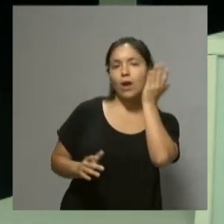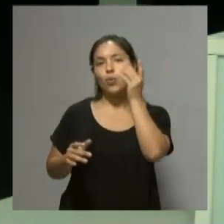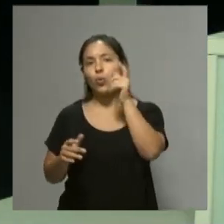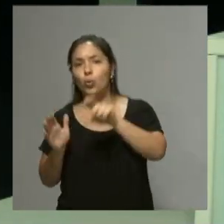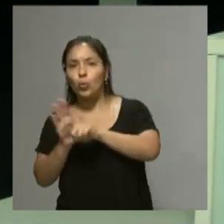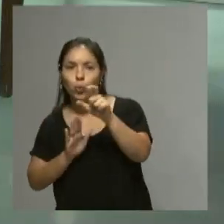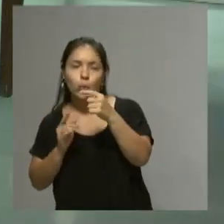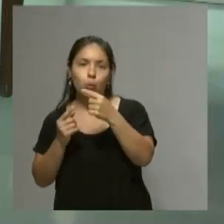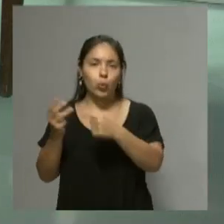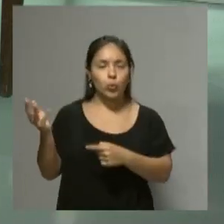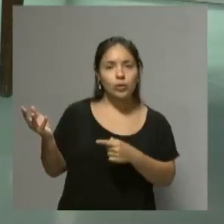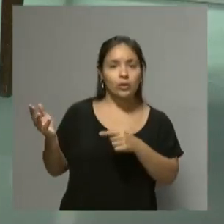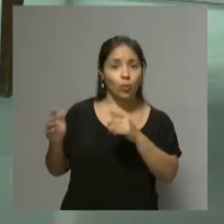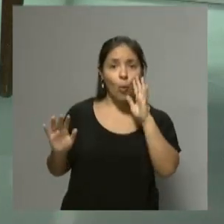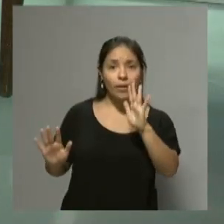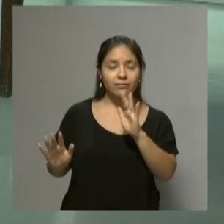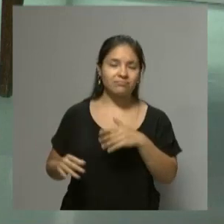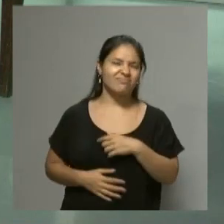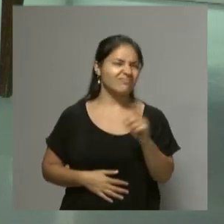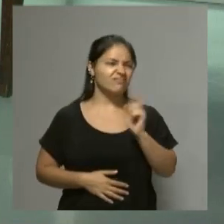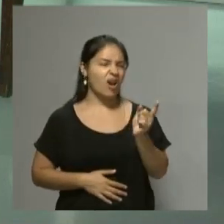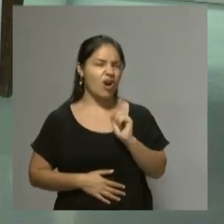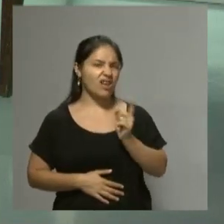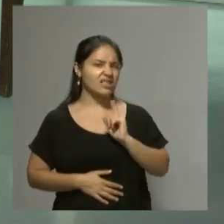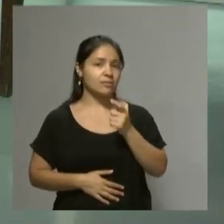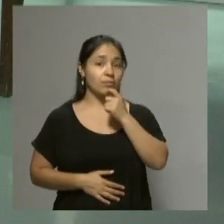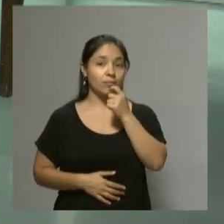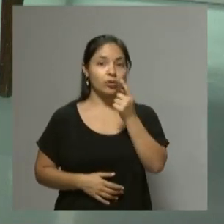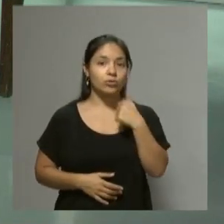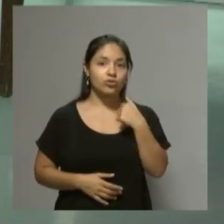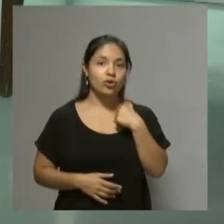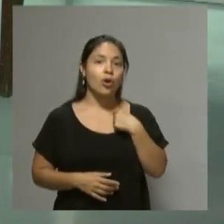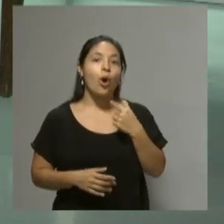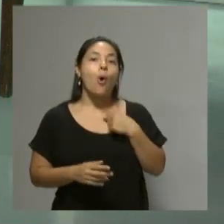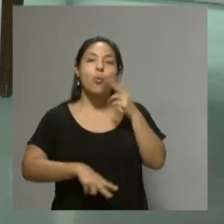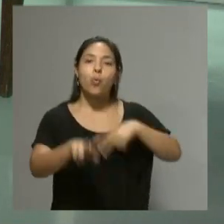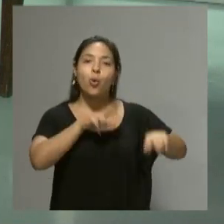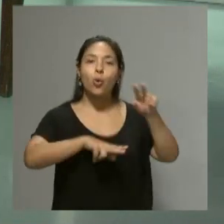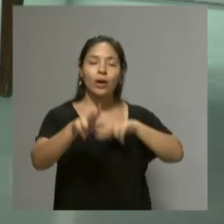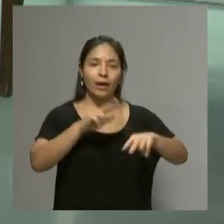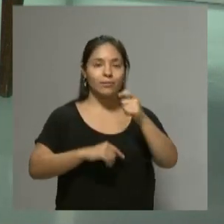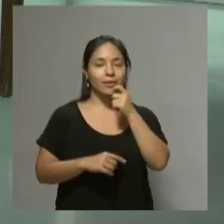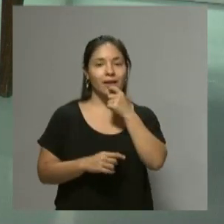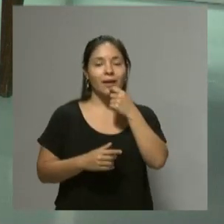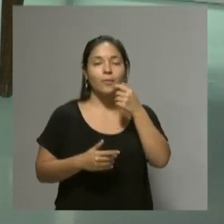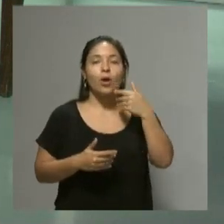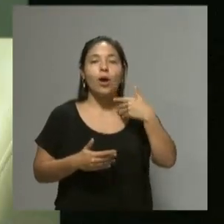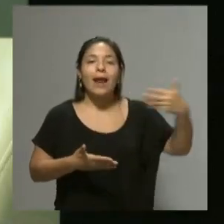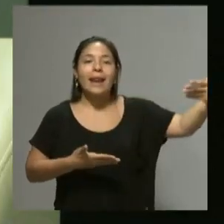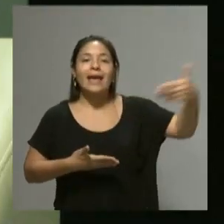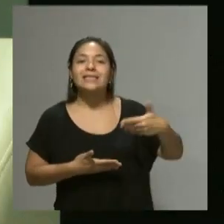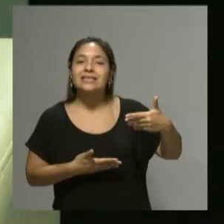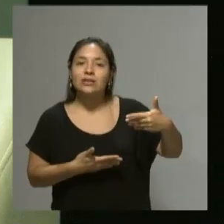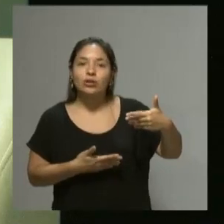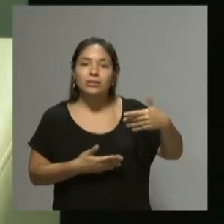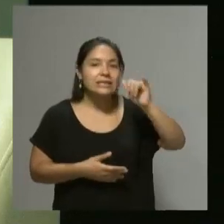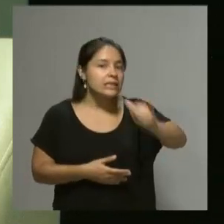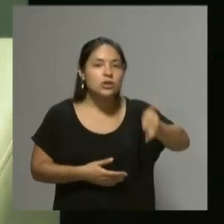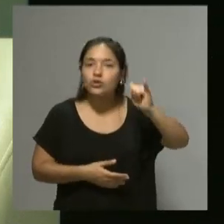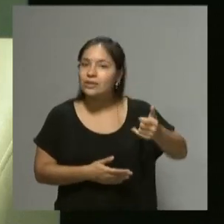presta atención la gente. De hecho, cuando nosotros publicamos una búsqueda y ponemos requisito excluyente, que sea contador, por